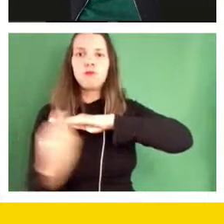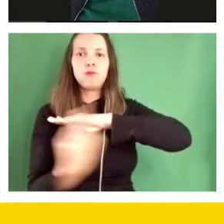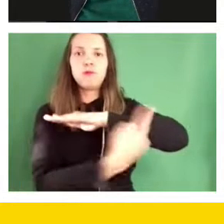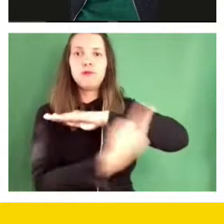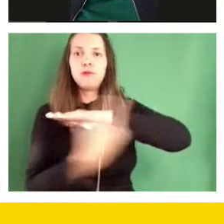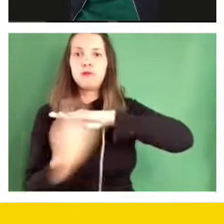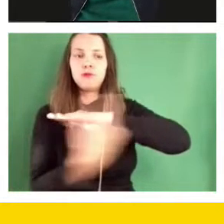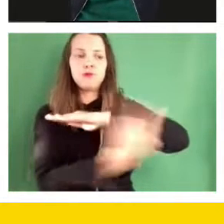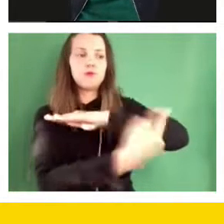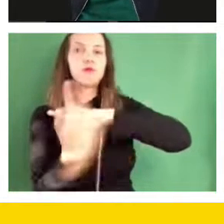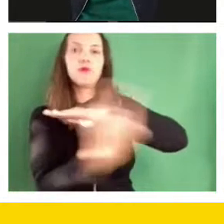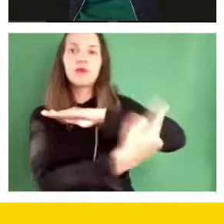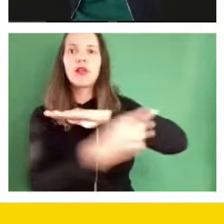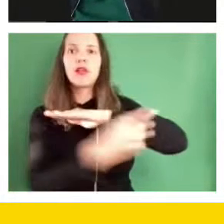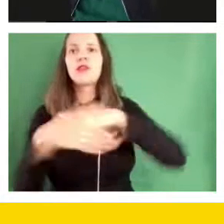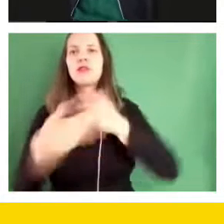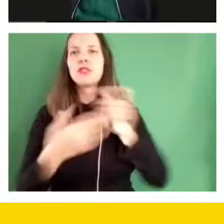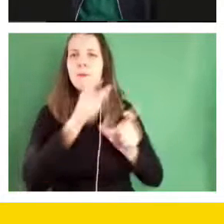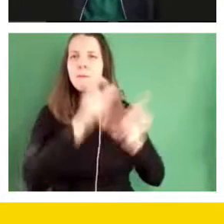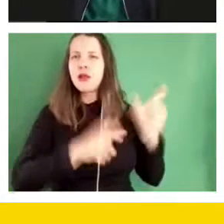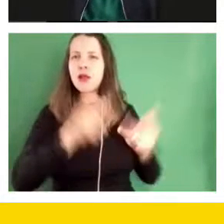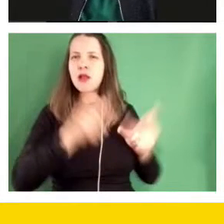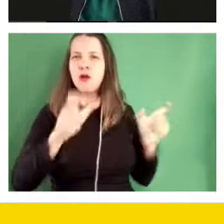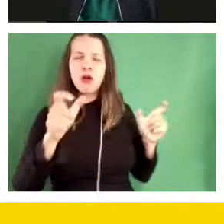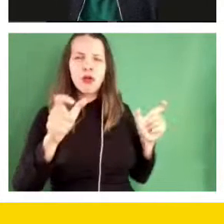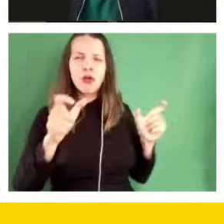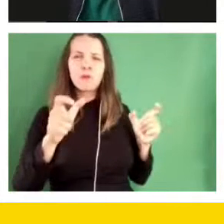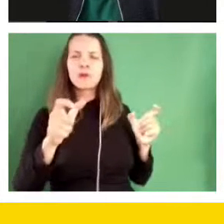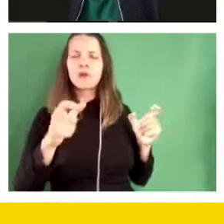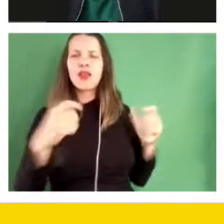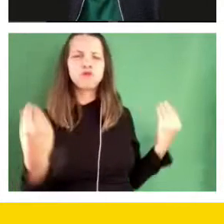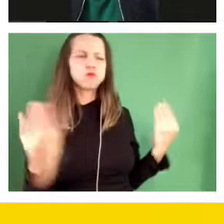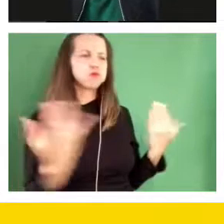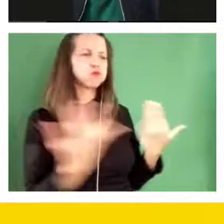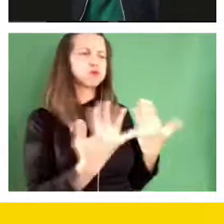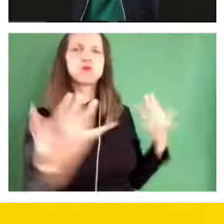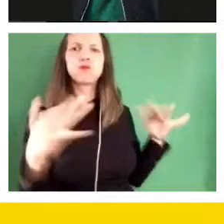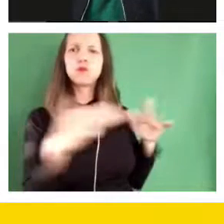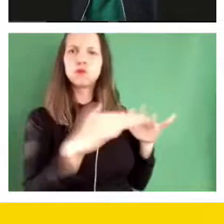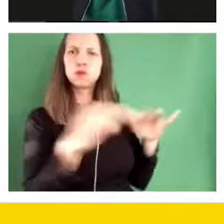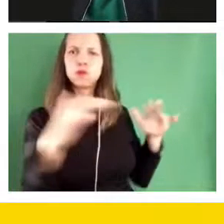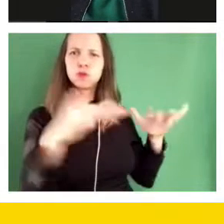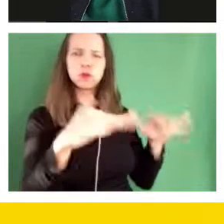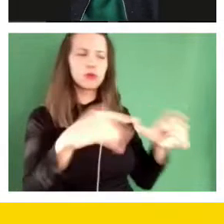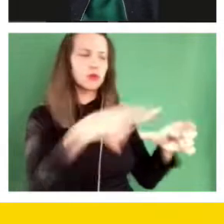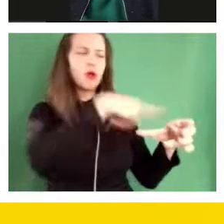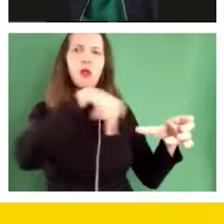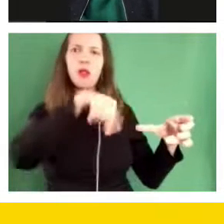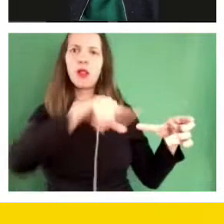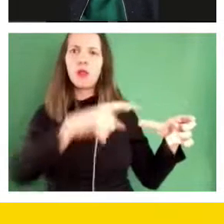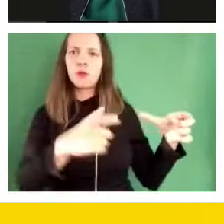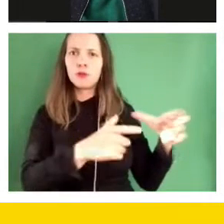enorme y muy importante. Nosotros en el año siguiente, diapositiva por favor.